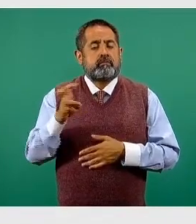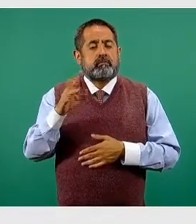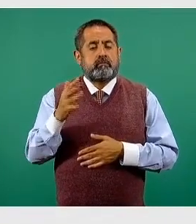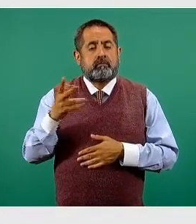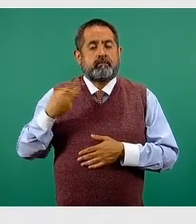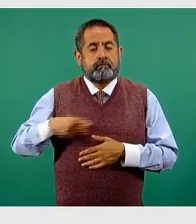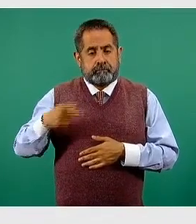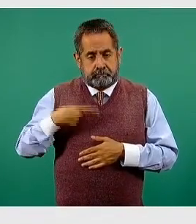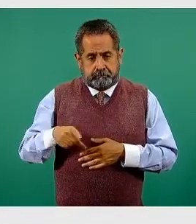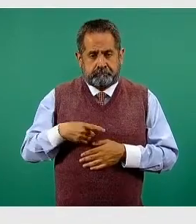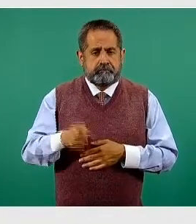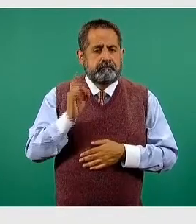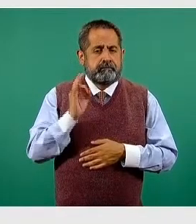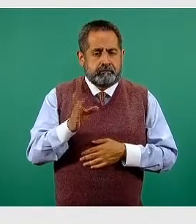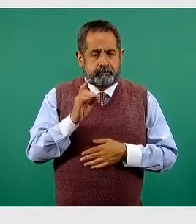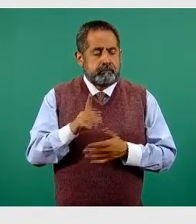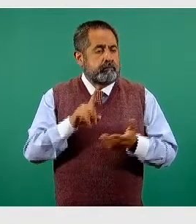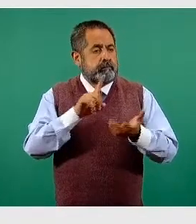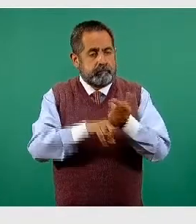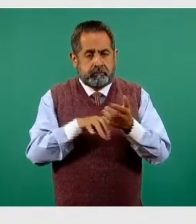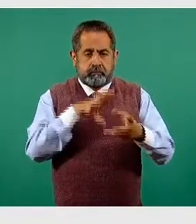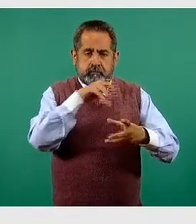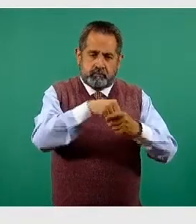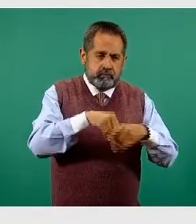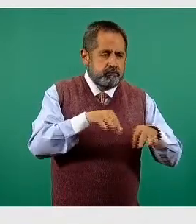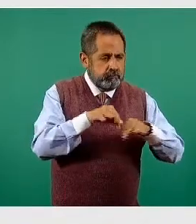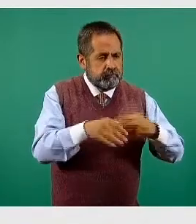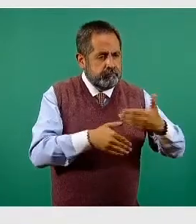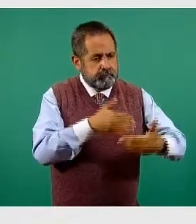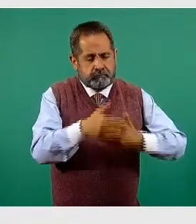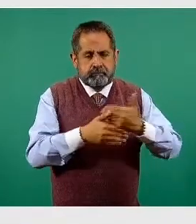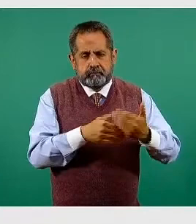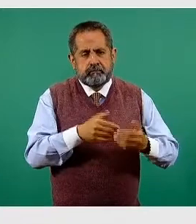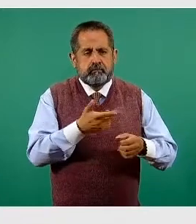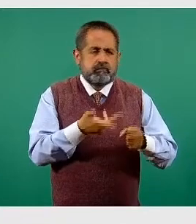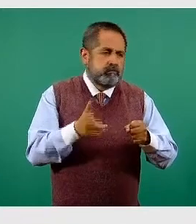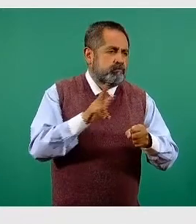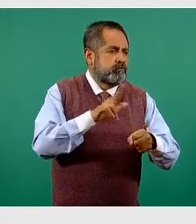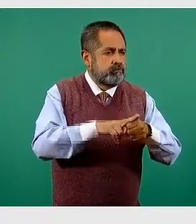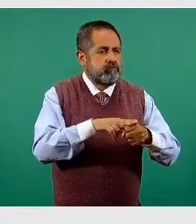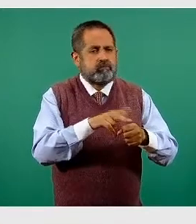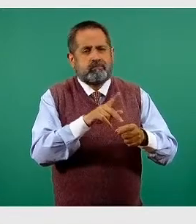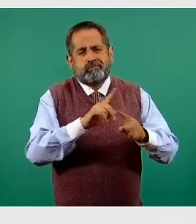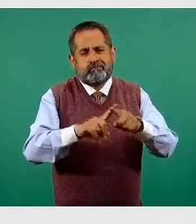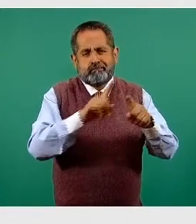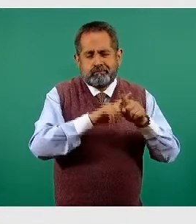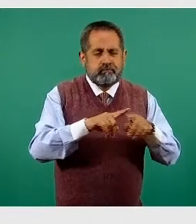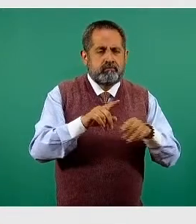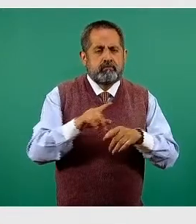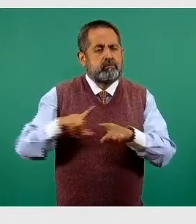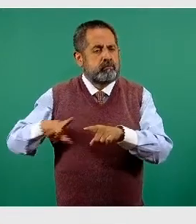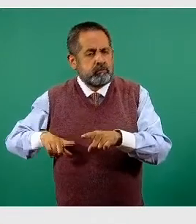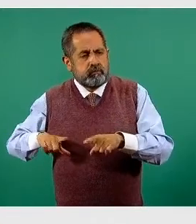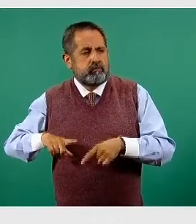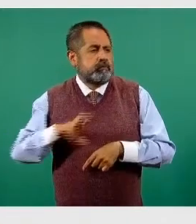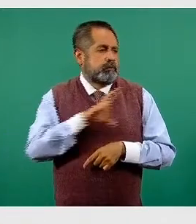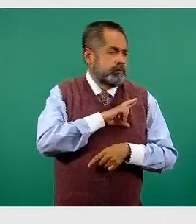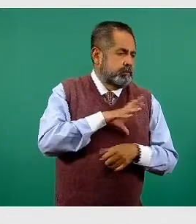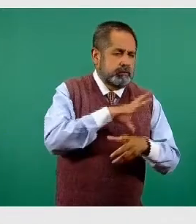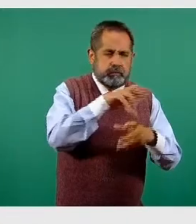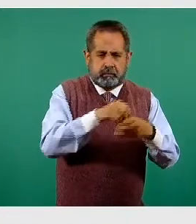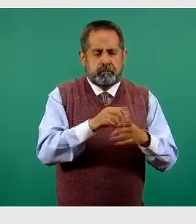1.074.350 personas que trabajan en el Sistema Nacional de Salud en todos los ámbitos, público, social